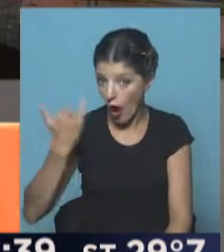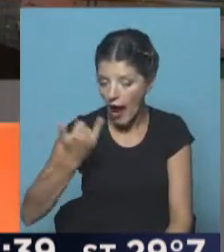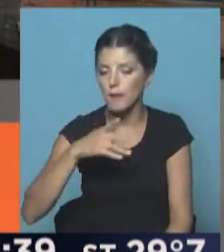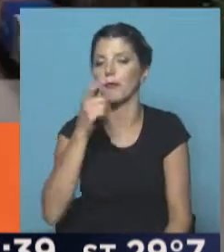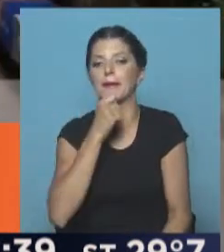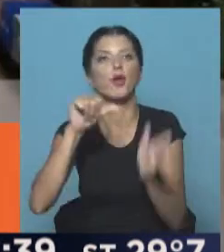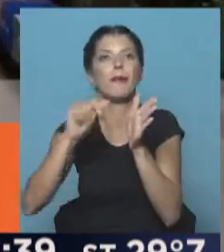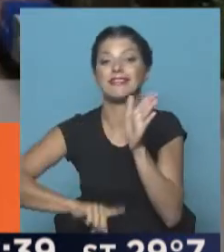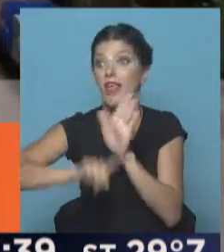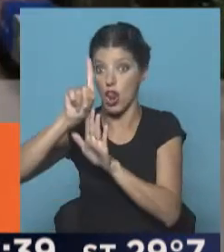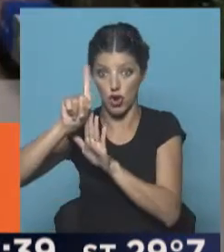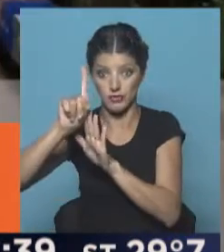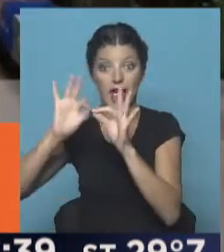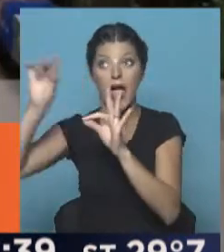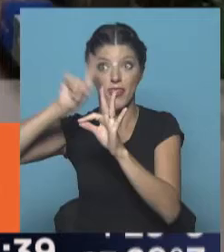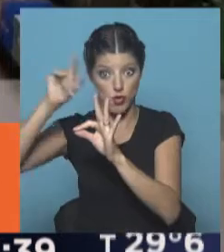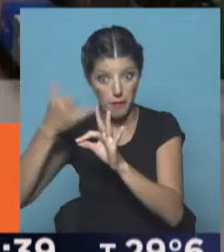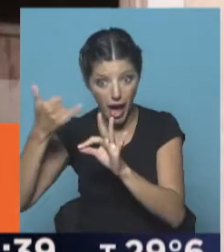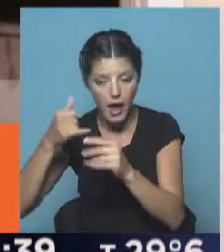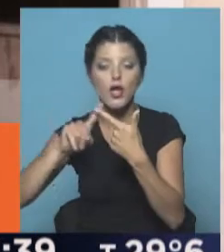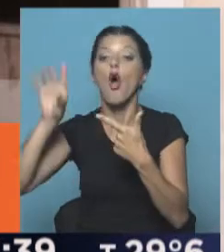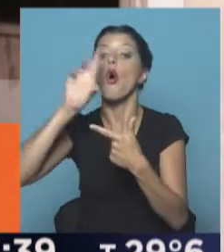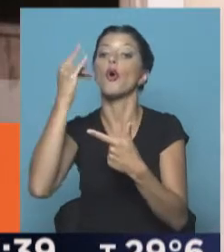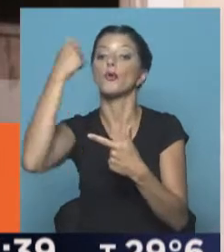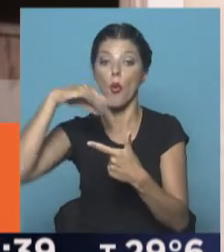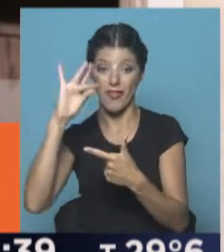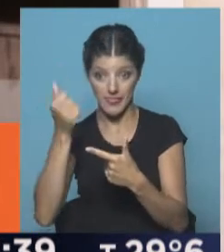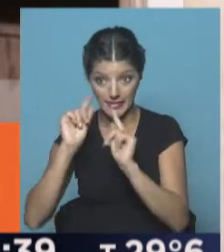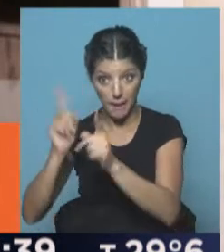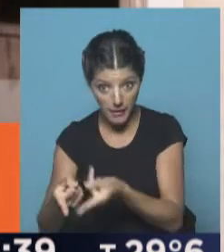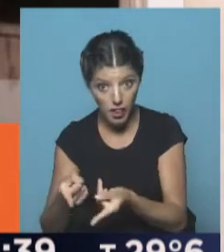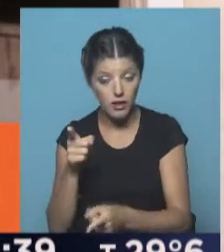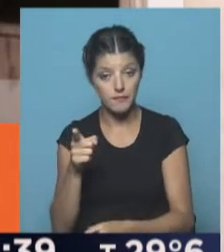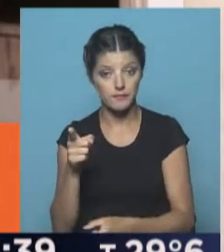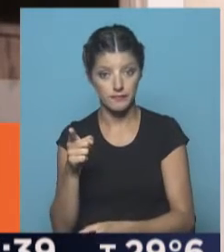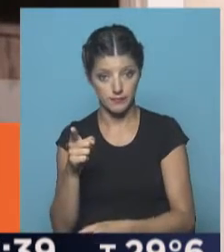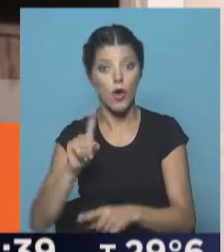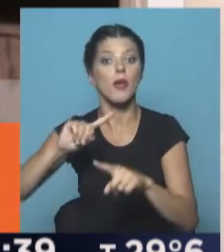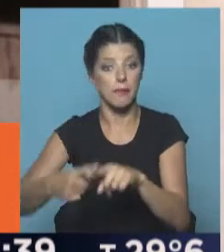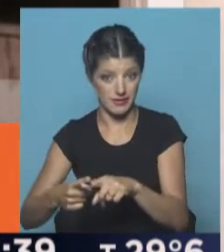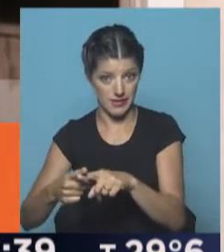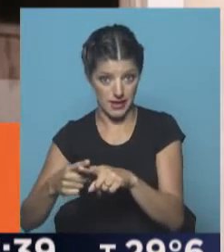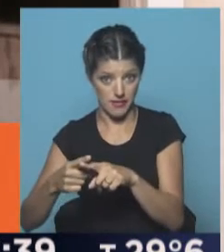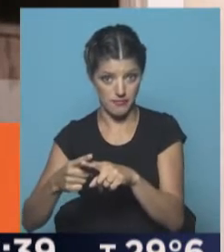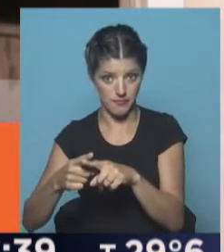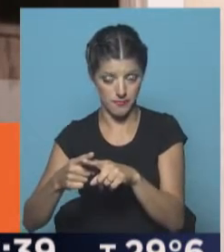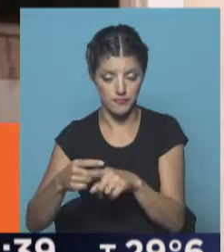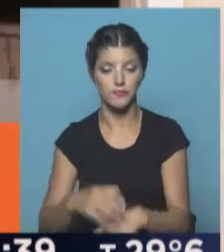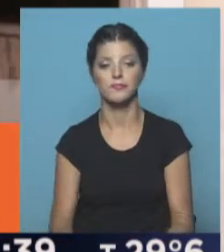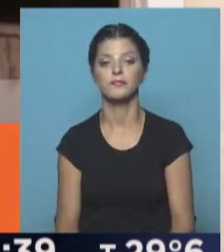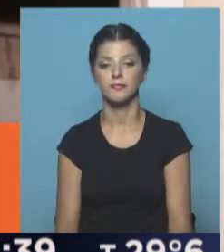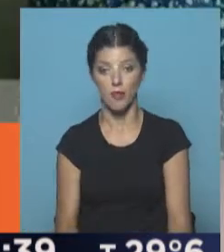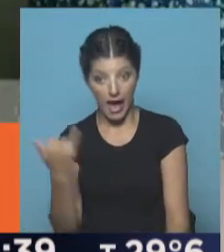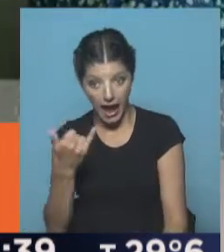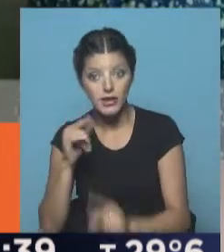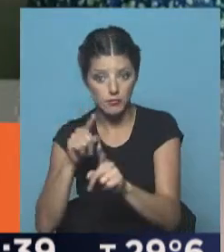países nórdicos de Europa, bueno, en el caso de Ruanda también, porque hubo una política, por una necesidad de hacer una política en función de eso, los